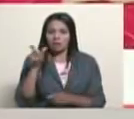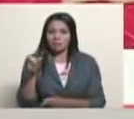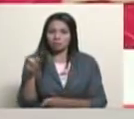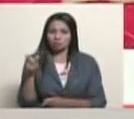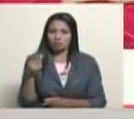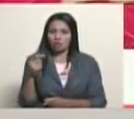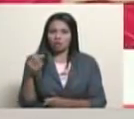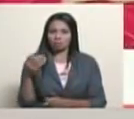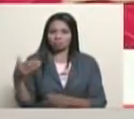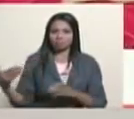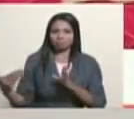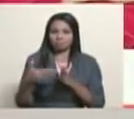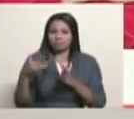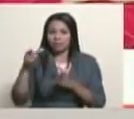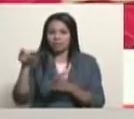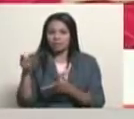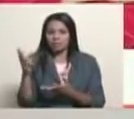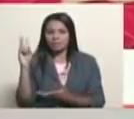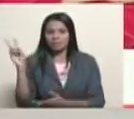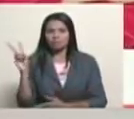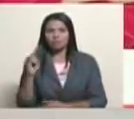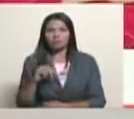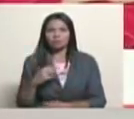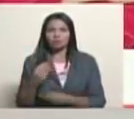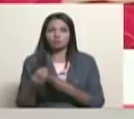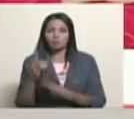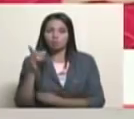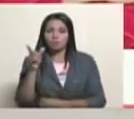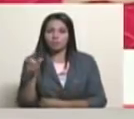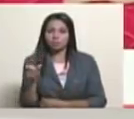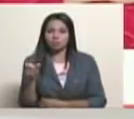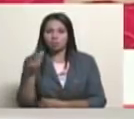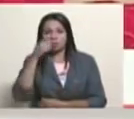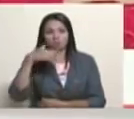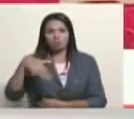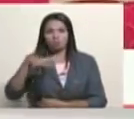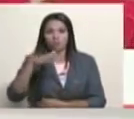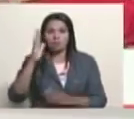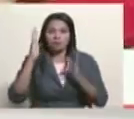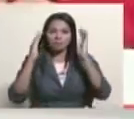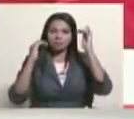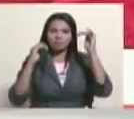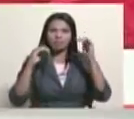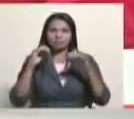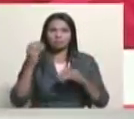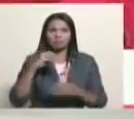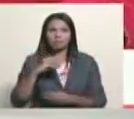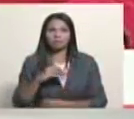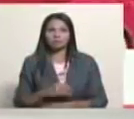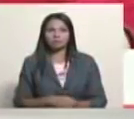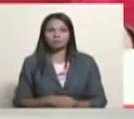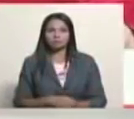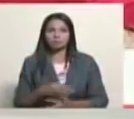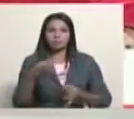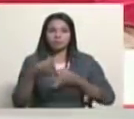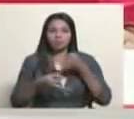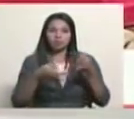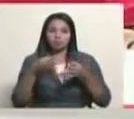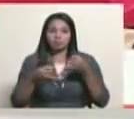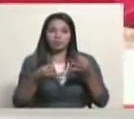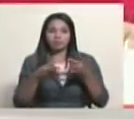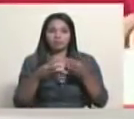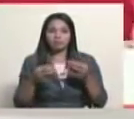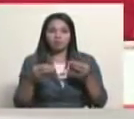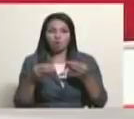el adversario. Es común que nuestro pueblo pueda atender y explicar en cualquier instancia,